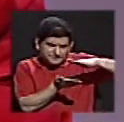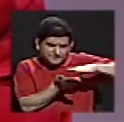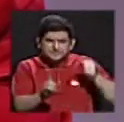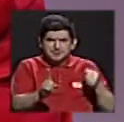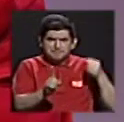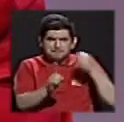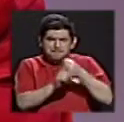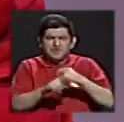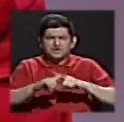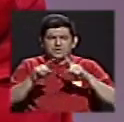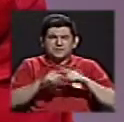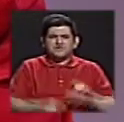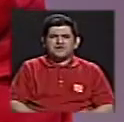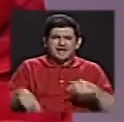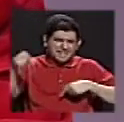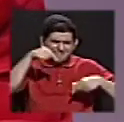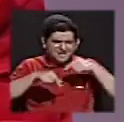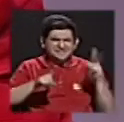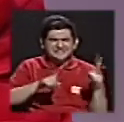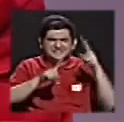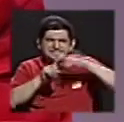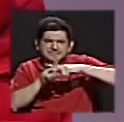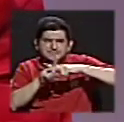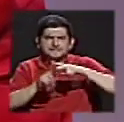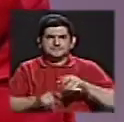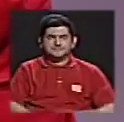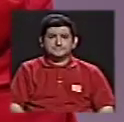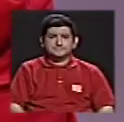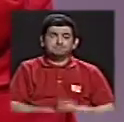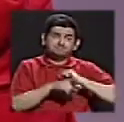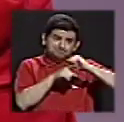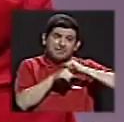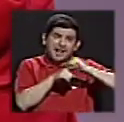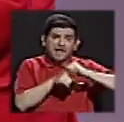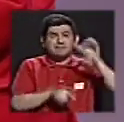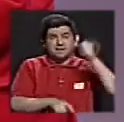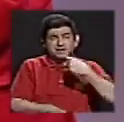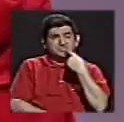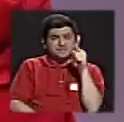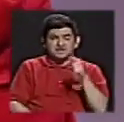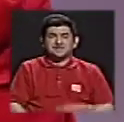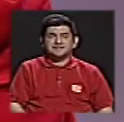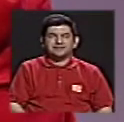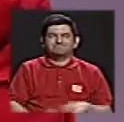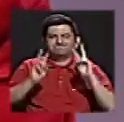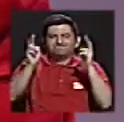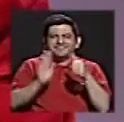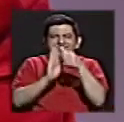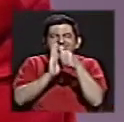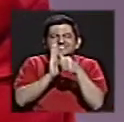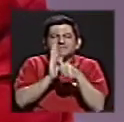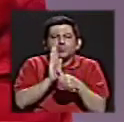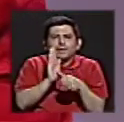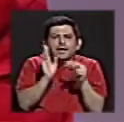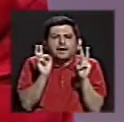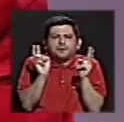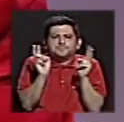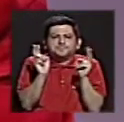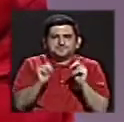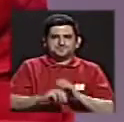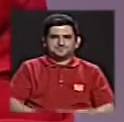nivel de nematicidas y fungicidas. Entonces, sí, la práctica ha sido lo que le llaman la cirugía, ¿verdad? Entonces, en